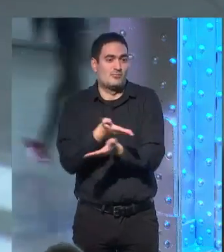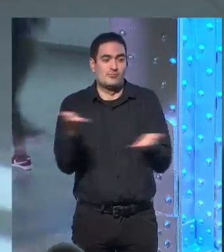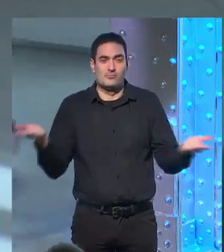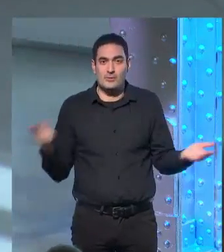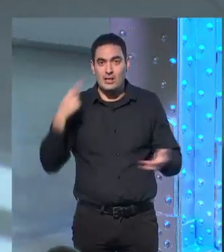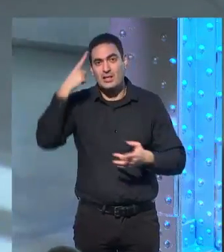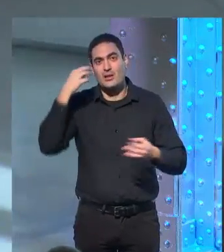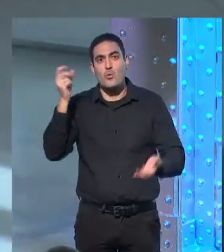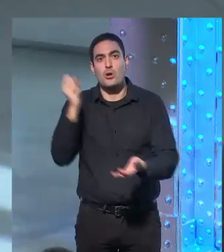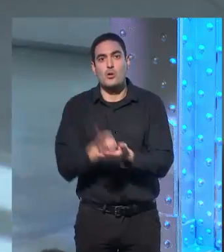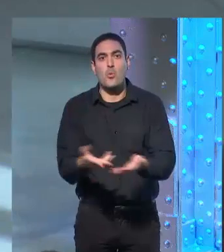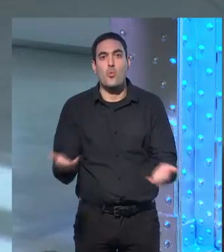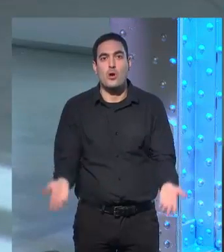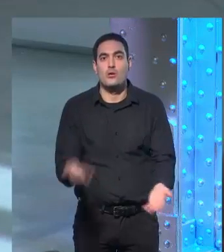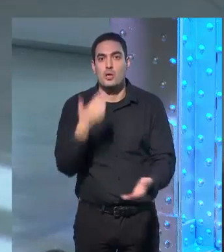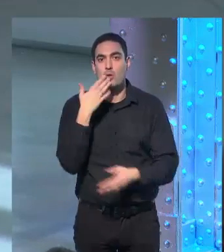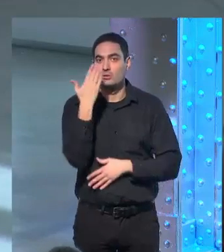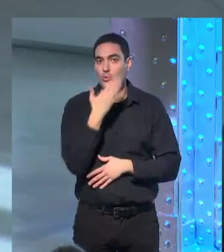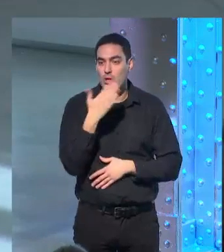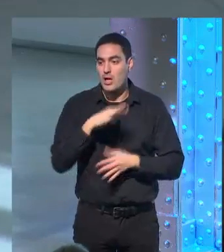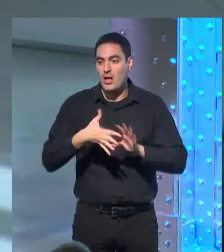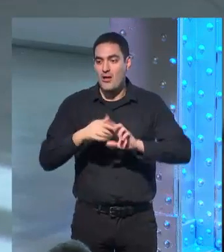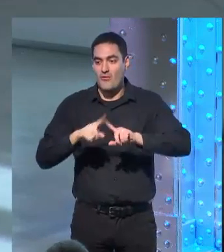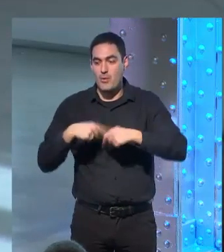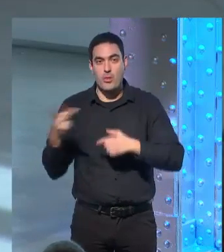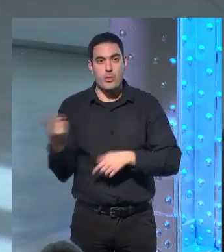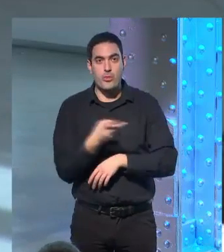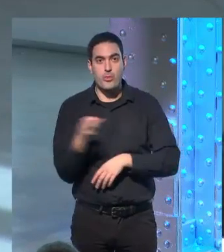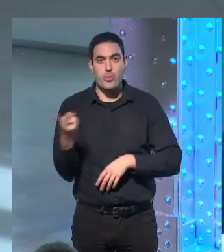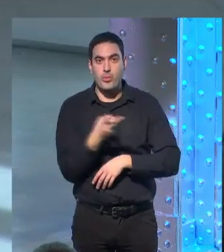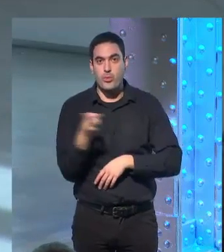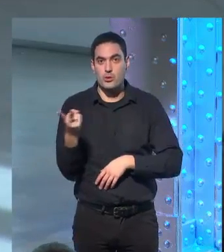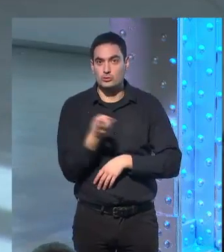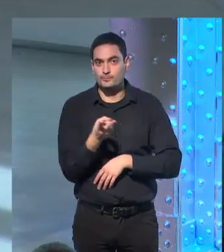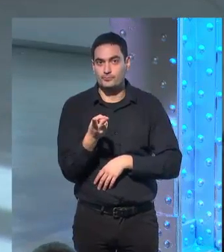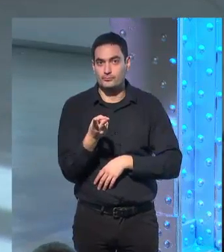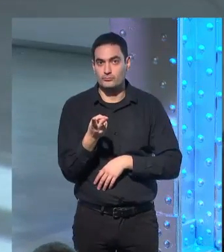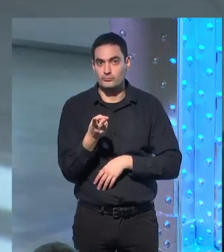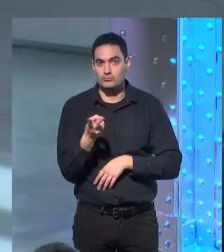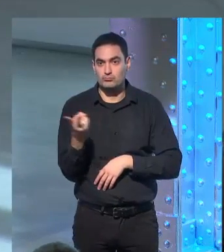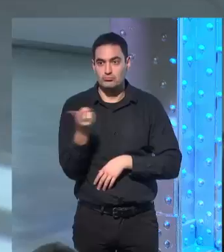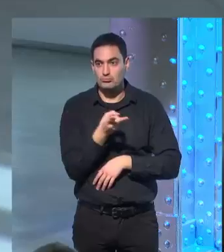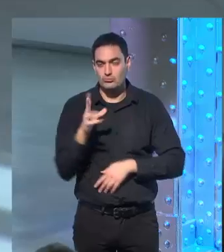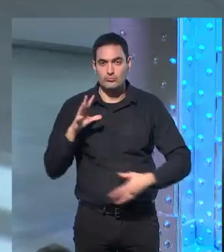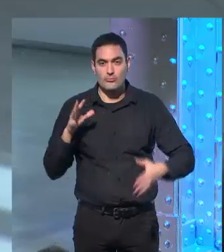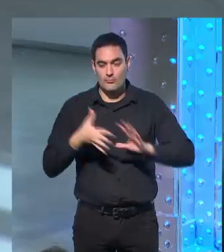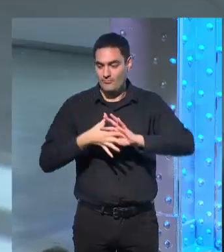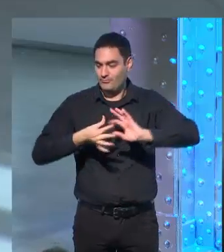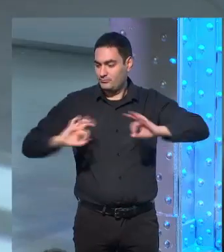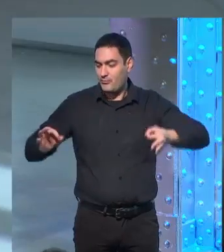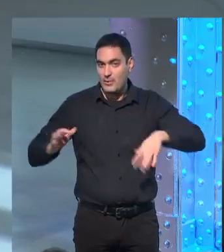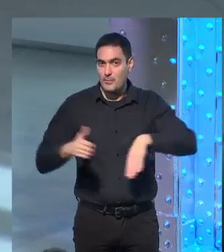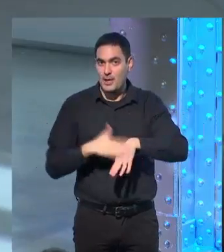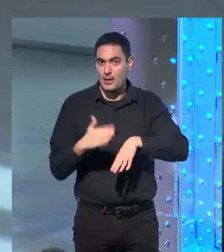que el reto está en que la escuela y la familia y en el hogar se vaya entrelazando en equipo para